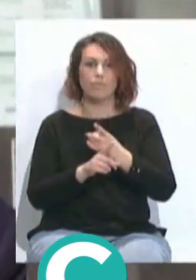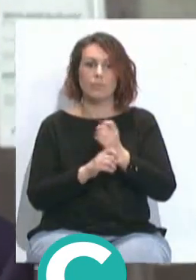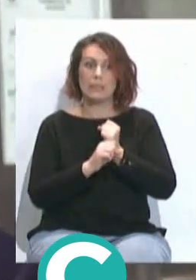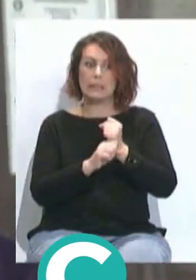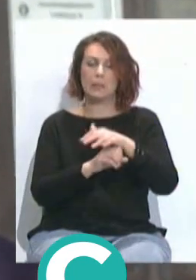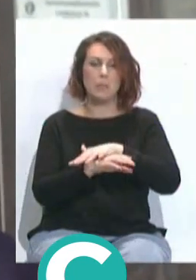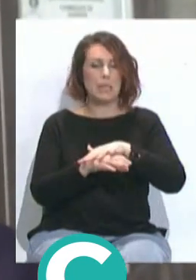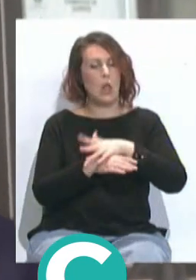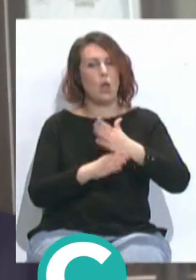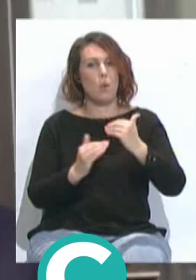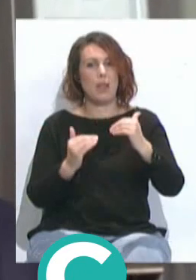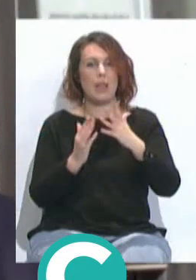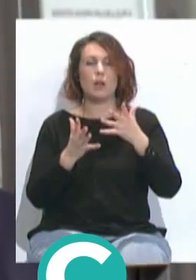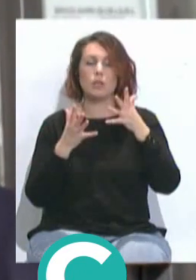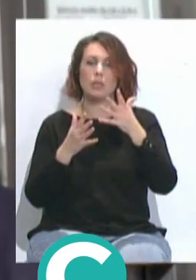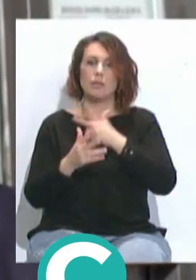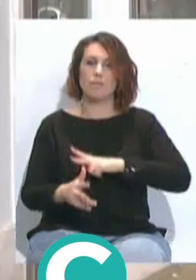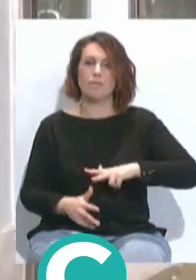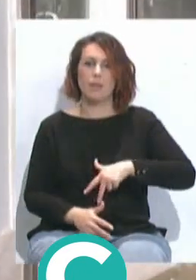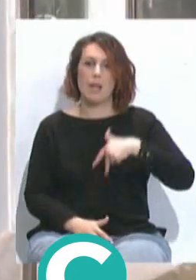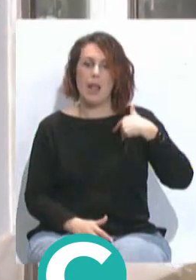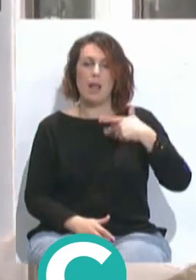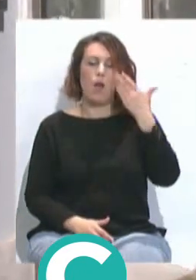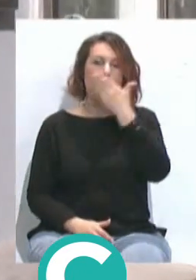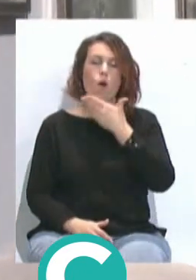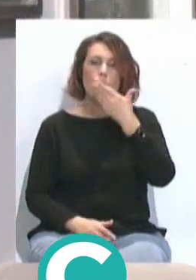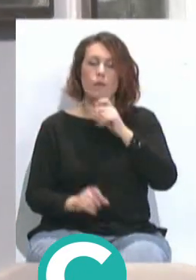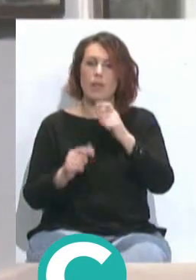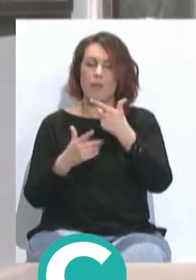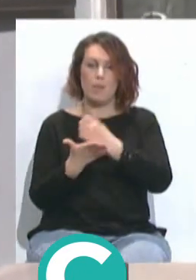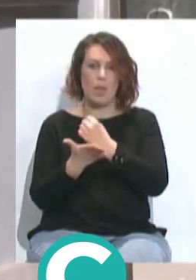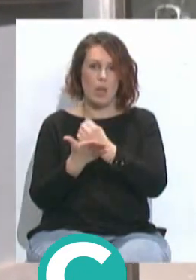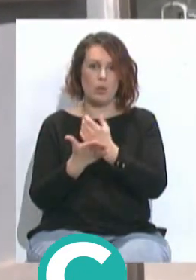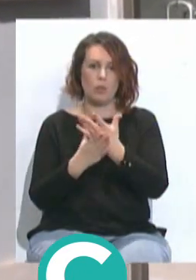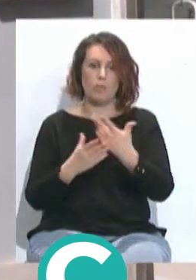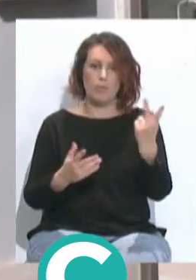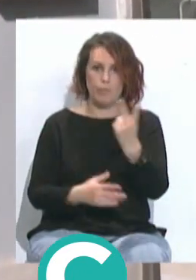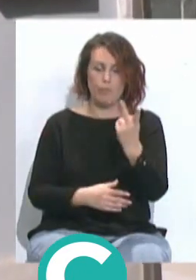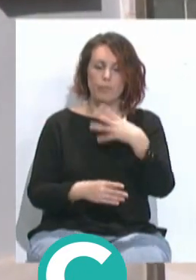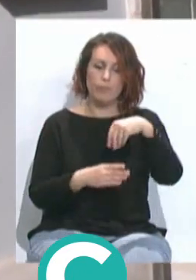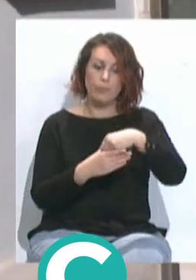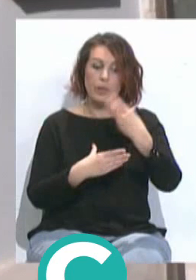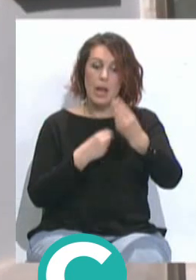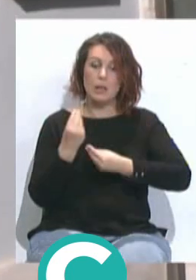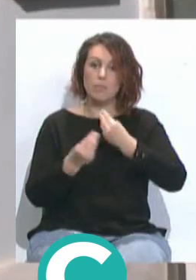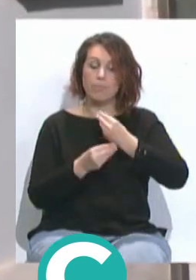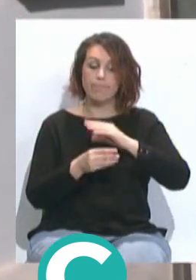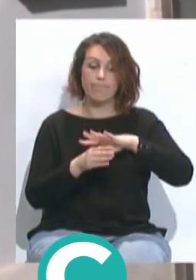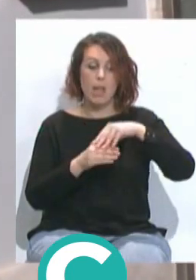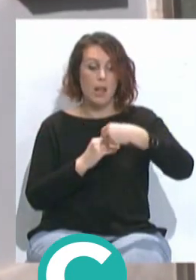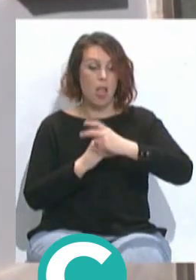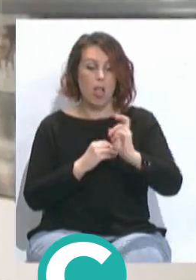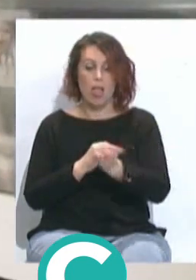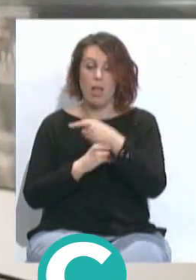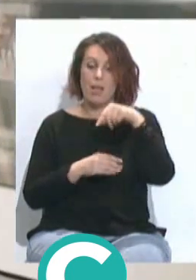del Ministerio de Igualdad y el Consejo General de Colegios Oficiales de Farmacéuticos ha incluido la realización de diversos materiales en los que